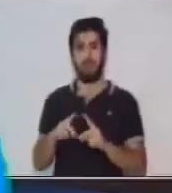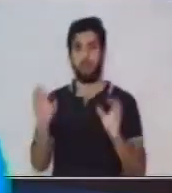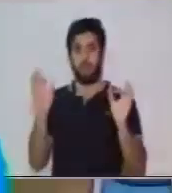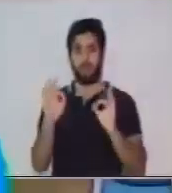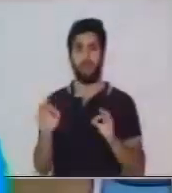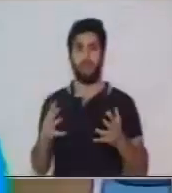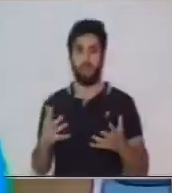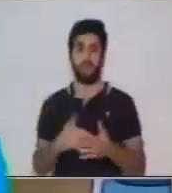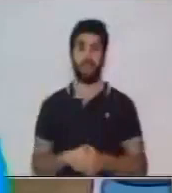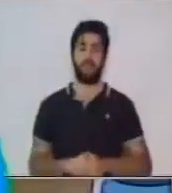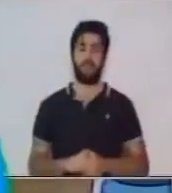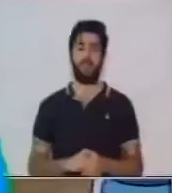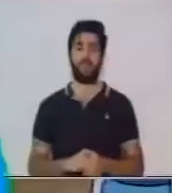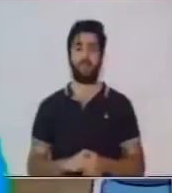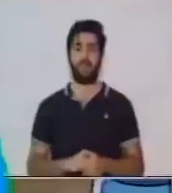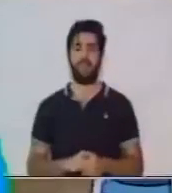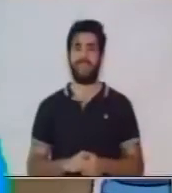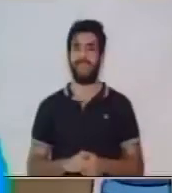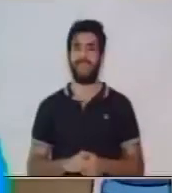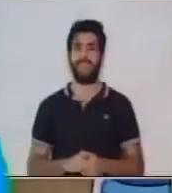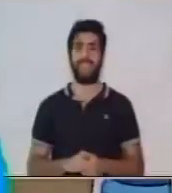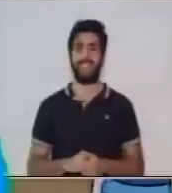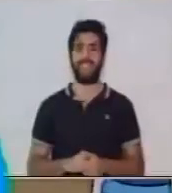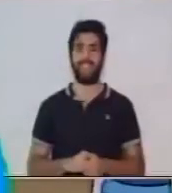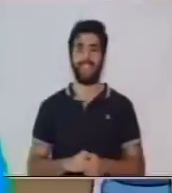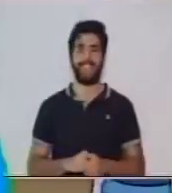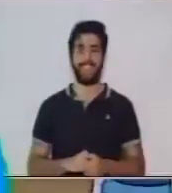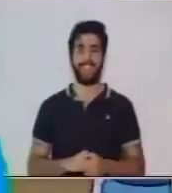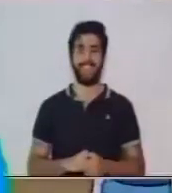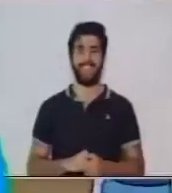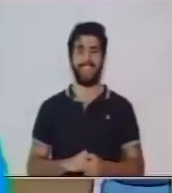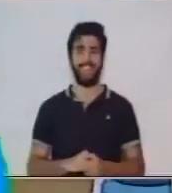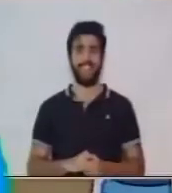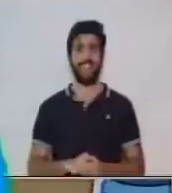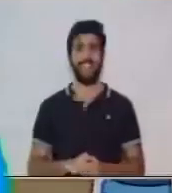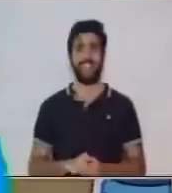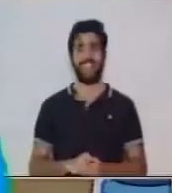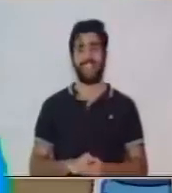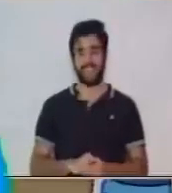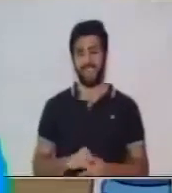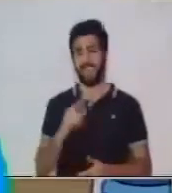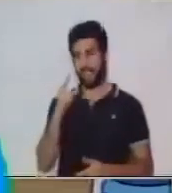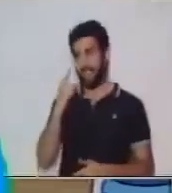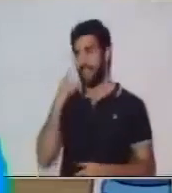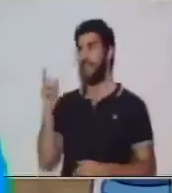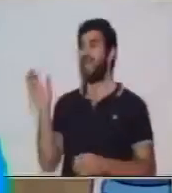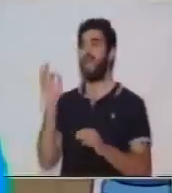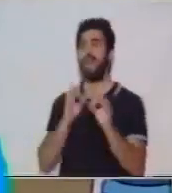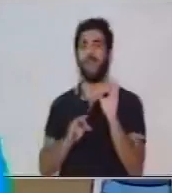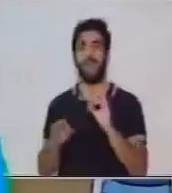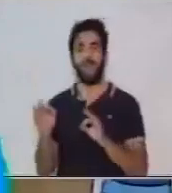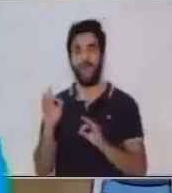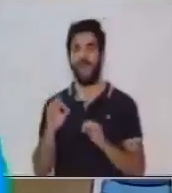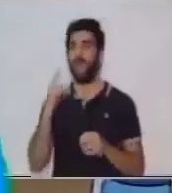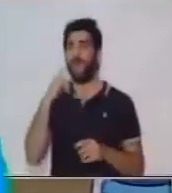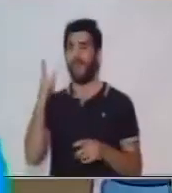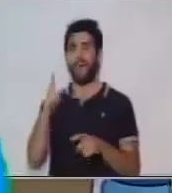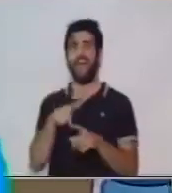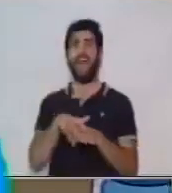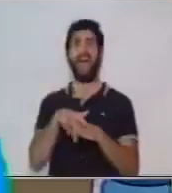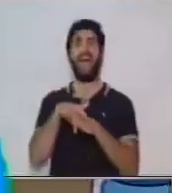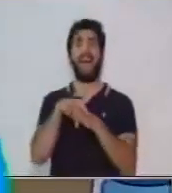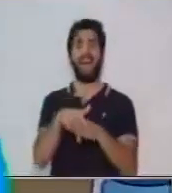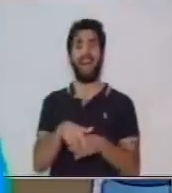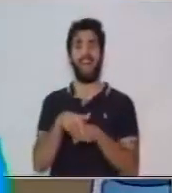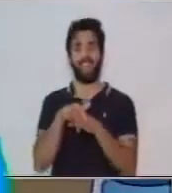viernes después de las 12 de la noche? ¿Sí? O de aquel caballo blanco que en la